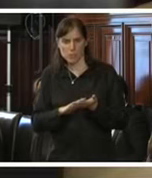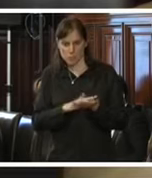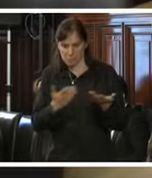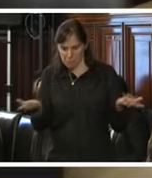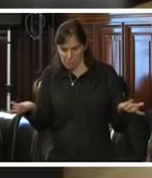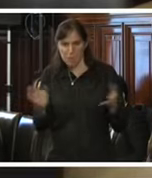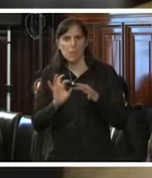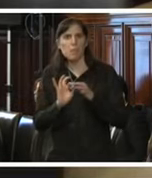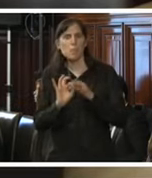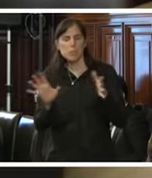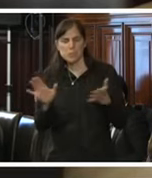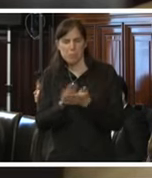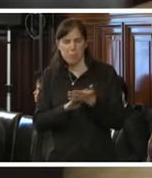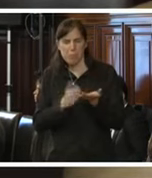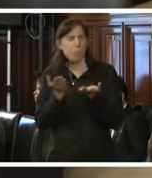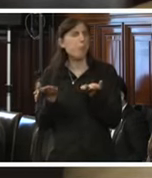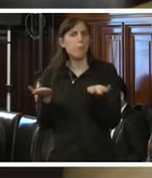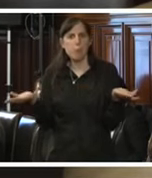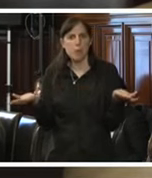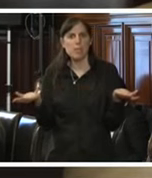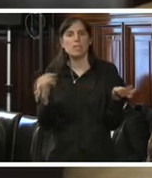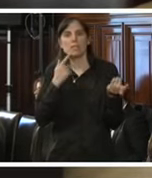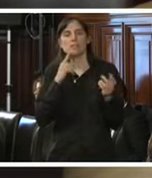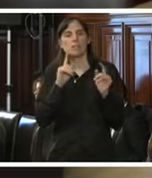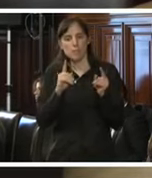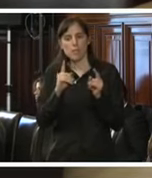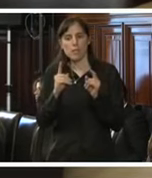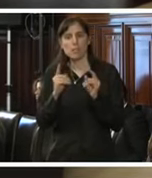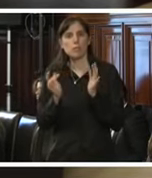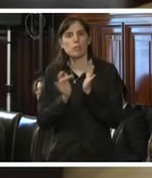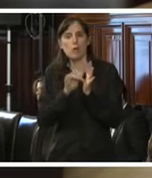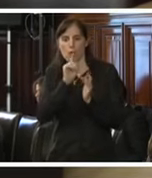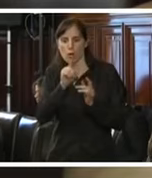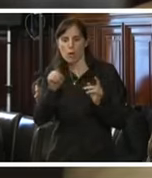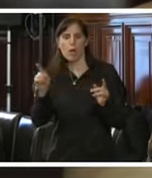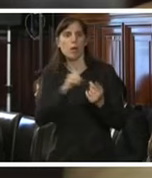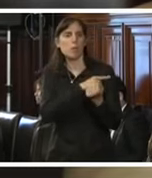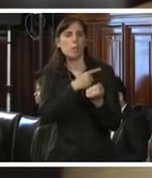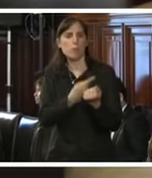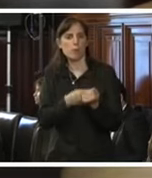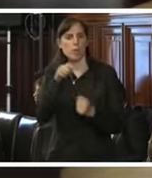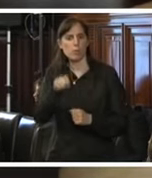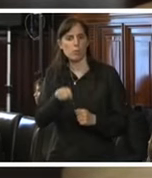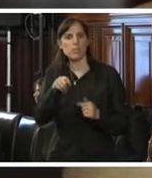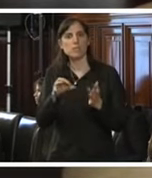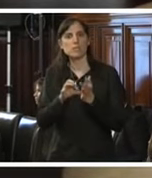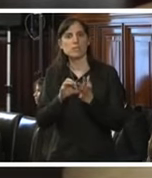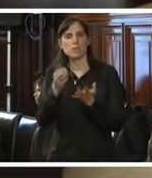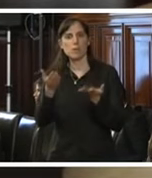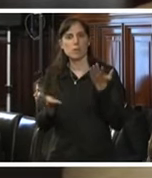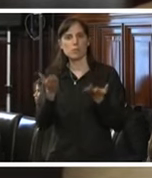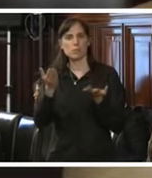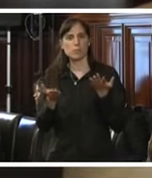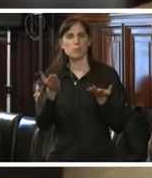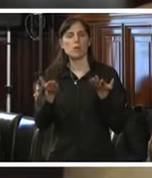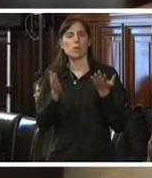en la República del Paraguay y que en ese contexto también afecta el poder judicial o el sistema de justicia o el acceso a la justicia